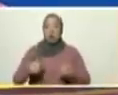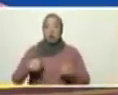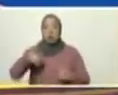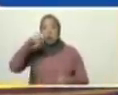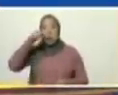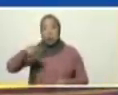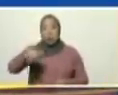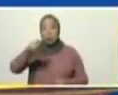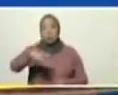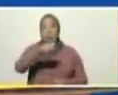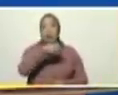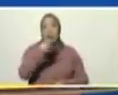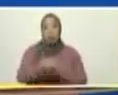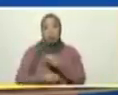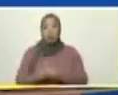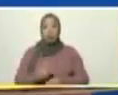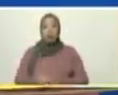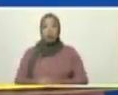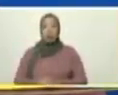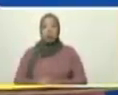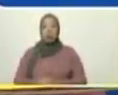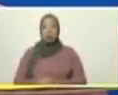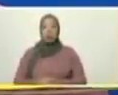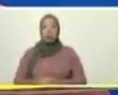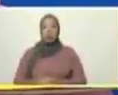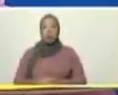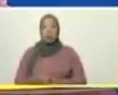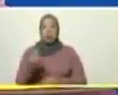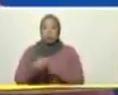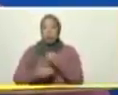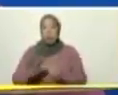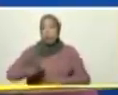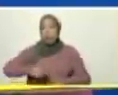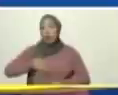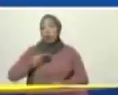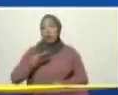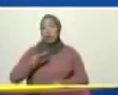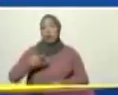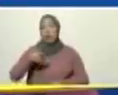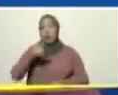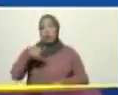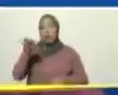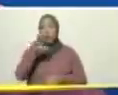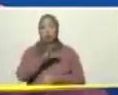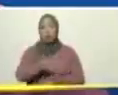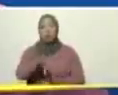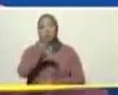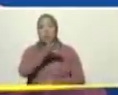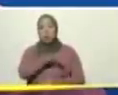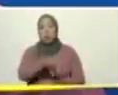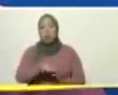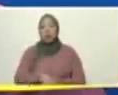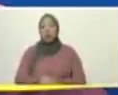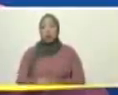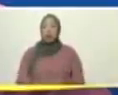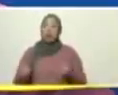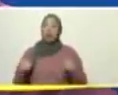dice representar. Y hay una izquierda, por supuesto, y en Chile fue muy